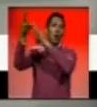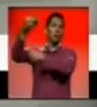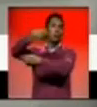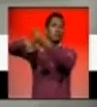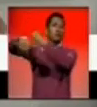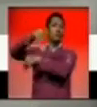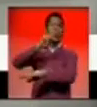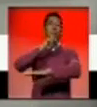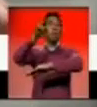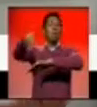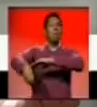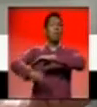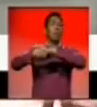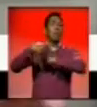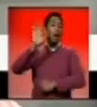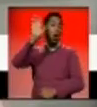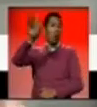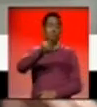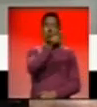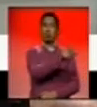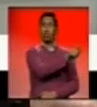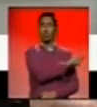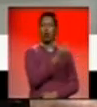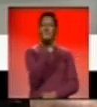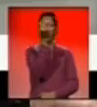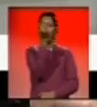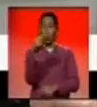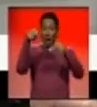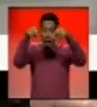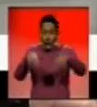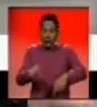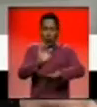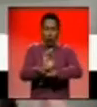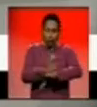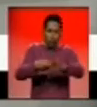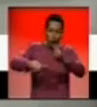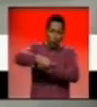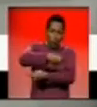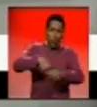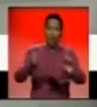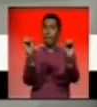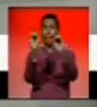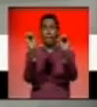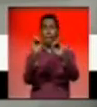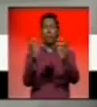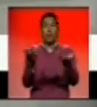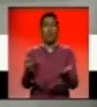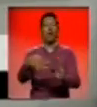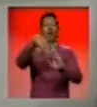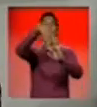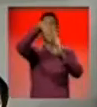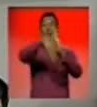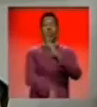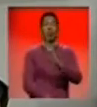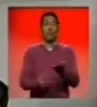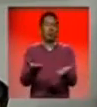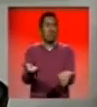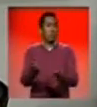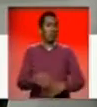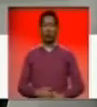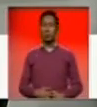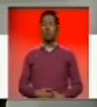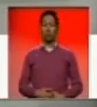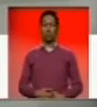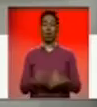o mejor dicho, que los dueños de esos capitales deciden invertirlos en paraísos fiscales, usted está desincentivando el esquema